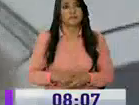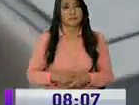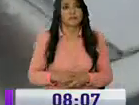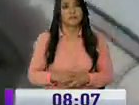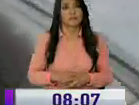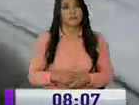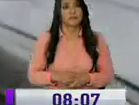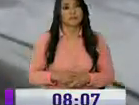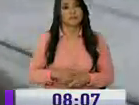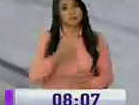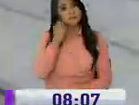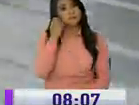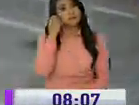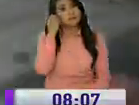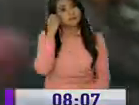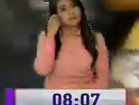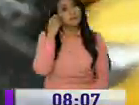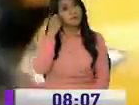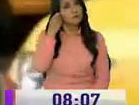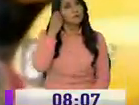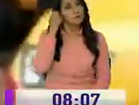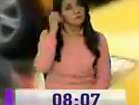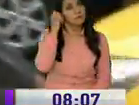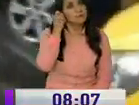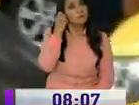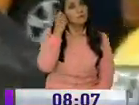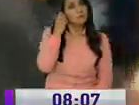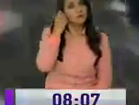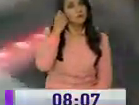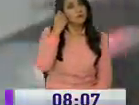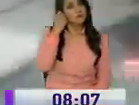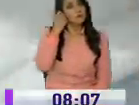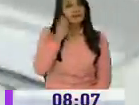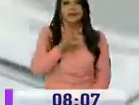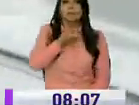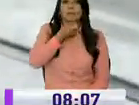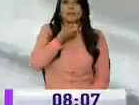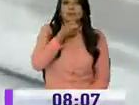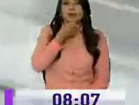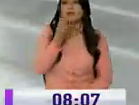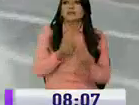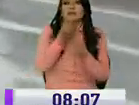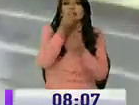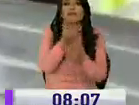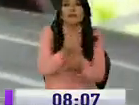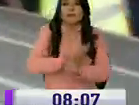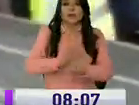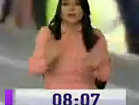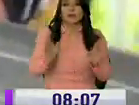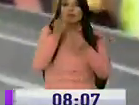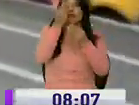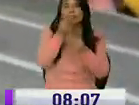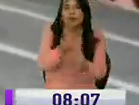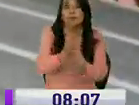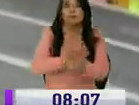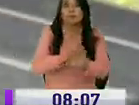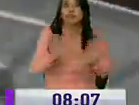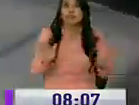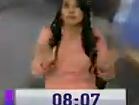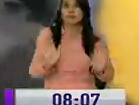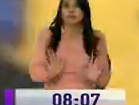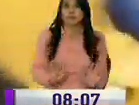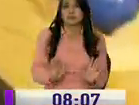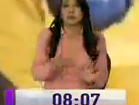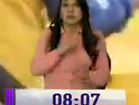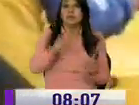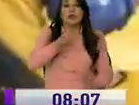agreden. Claro. O sea, es realmente increíble. O sea, la prensa lo que está haciendo es informar lo que está pasando, lo que está sucediendo, los